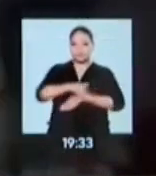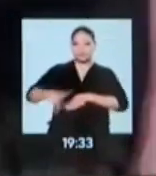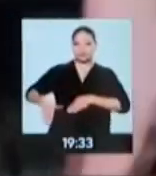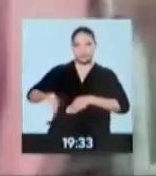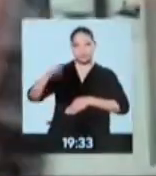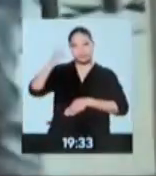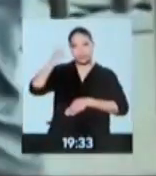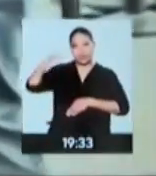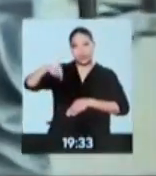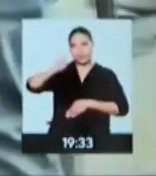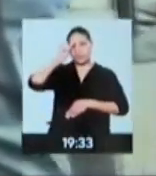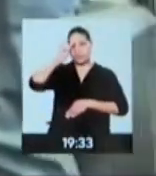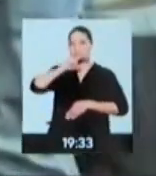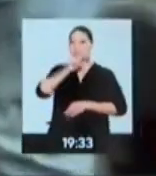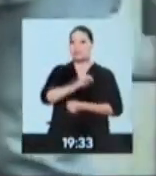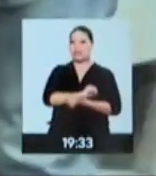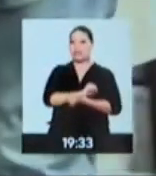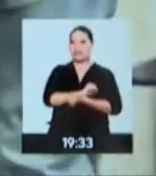acuerdo